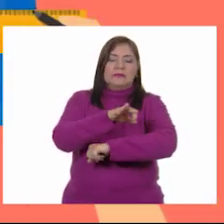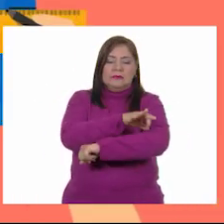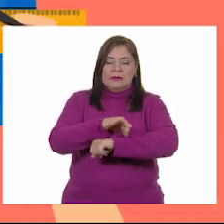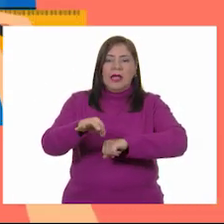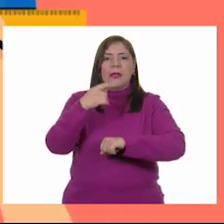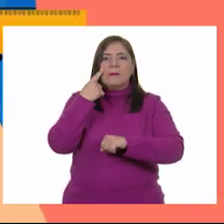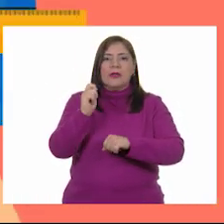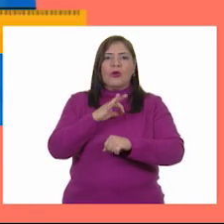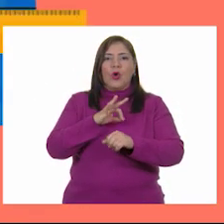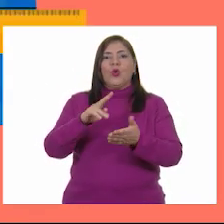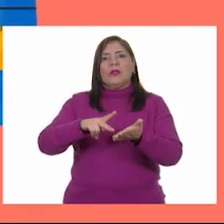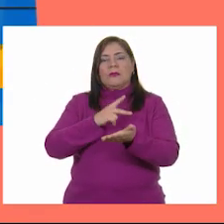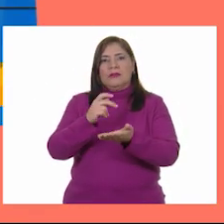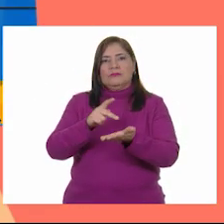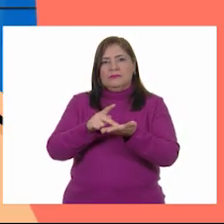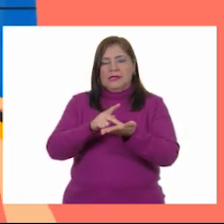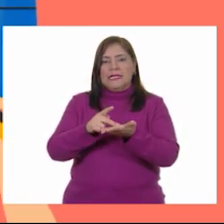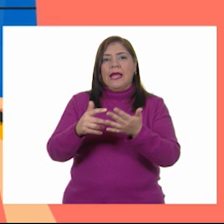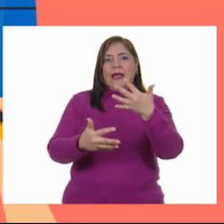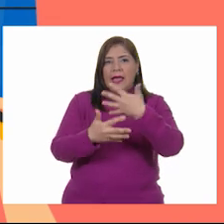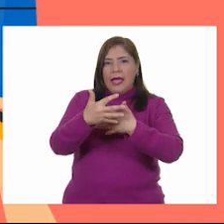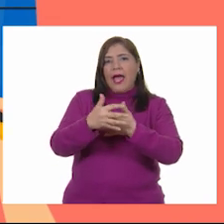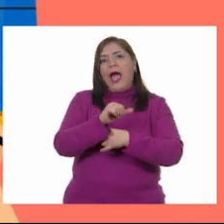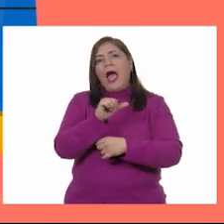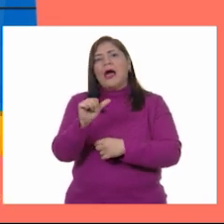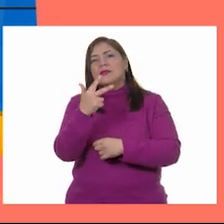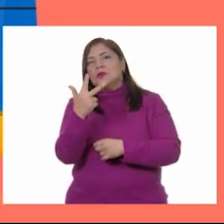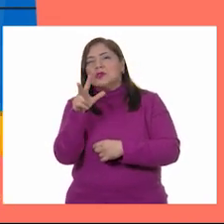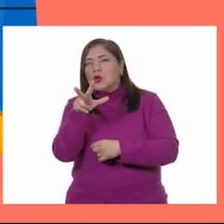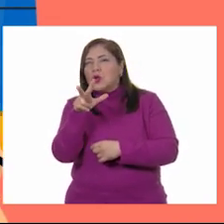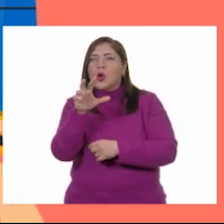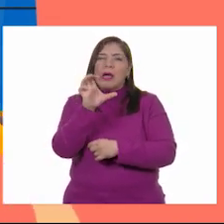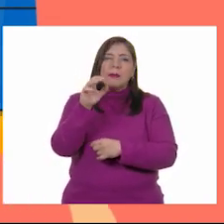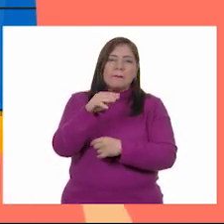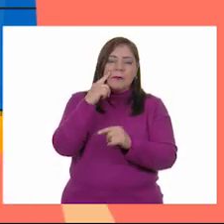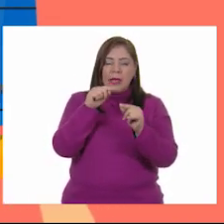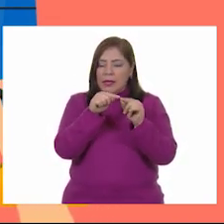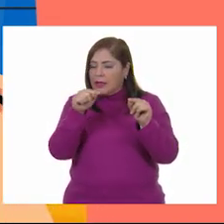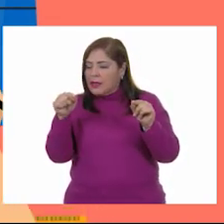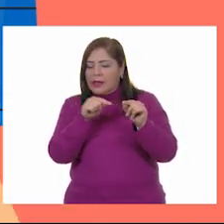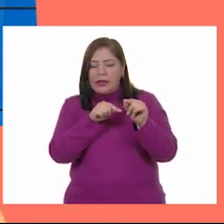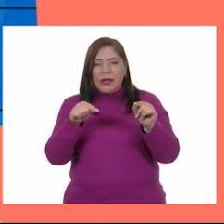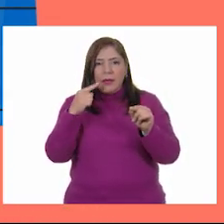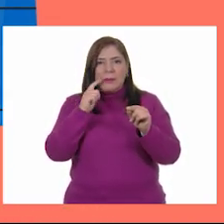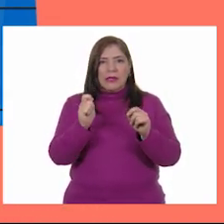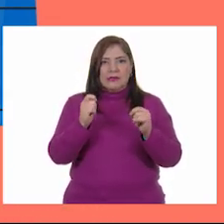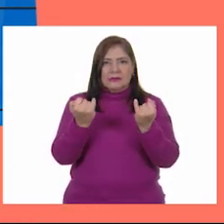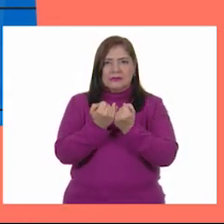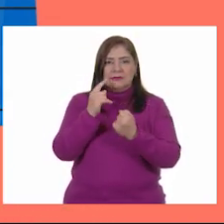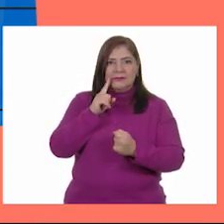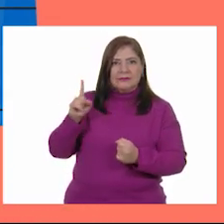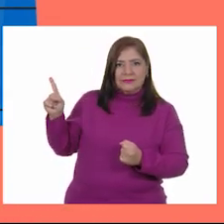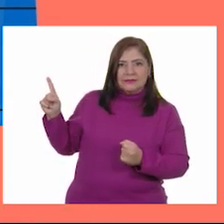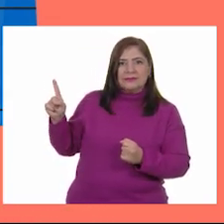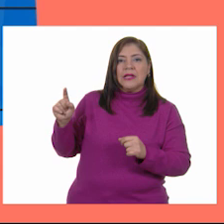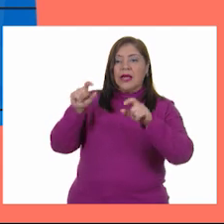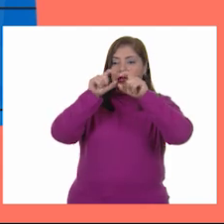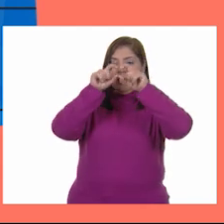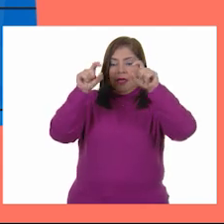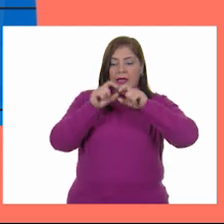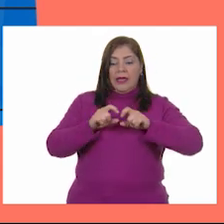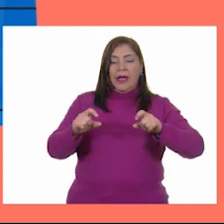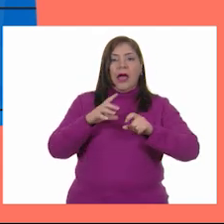el plumón o la pluma de 15 a 18 centímetros de largo de un lado, dejando un margen de